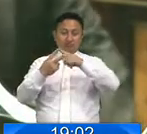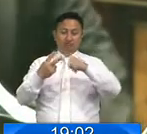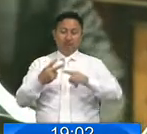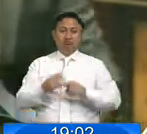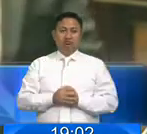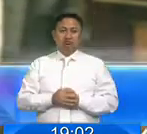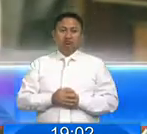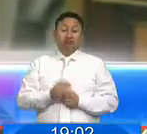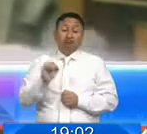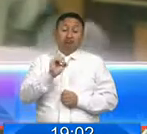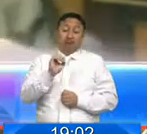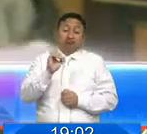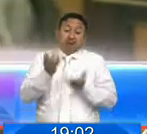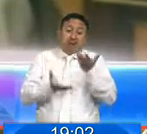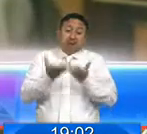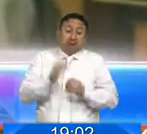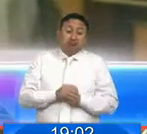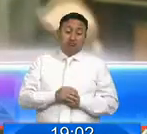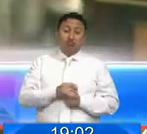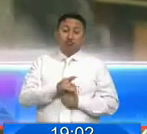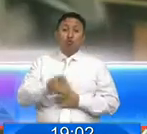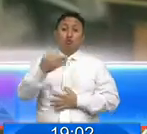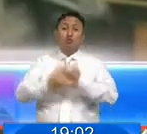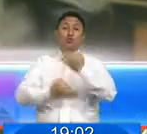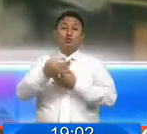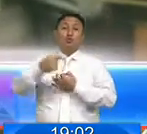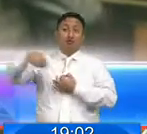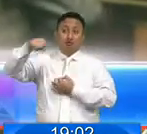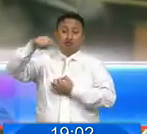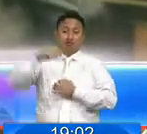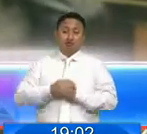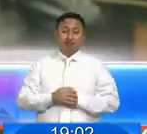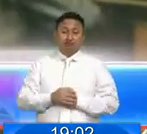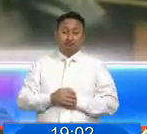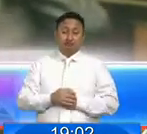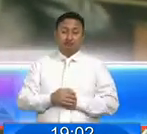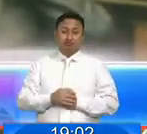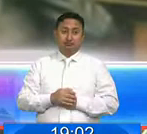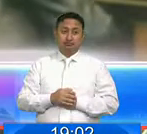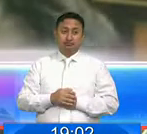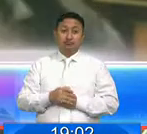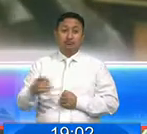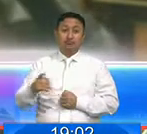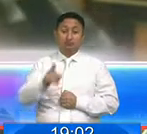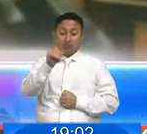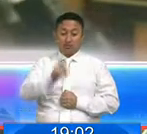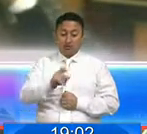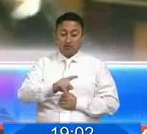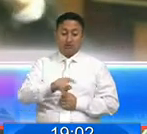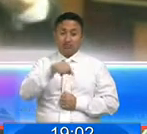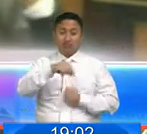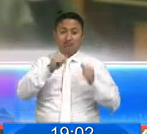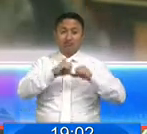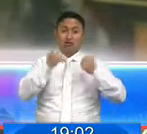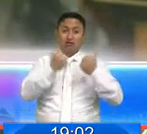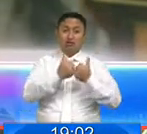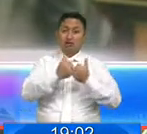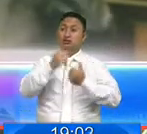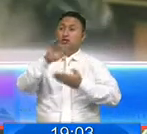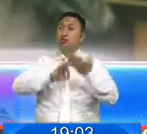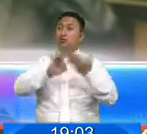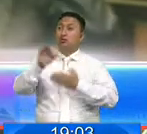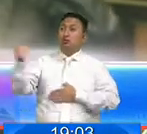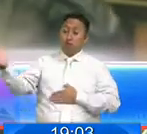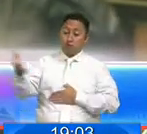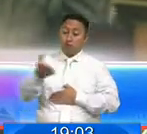o en caso de que sea procesado por la justicia, no requiere autorización legislativa